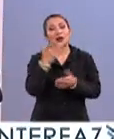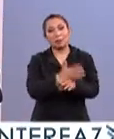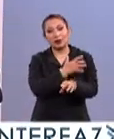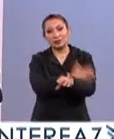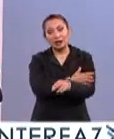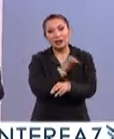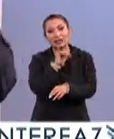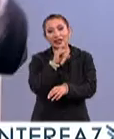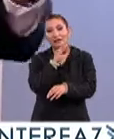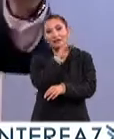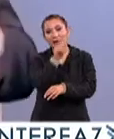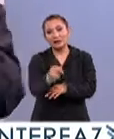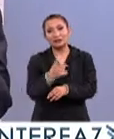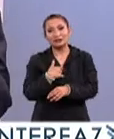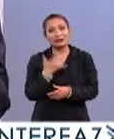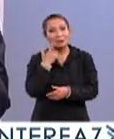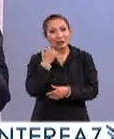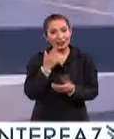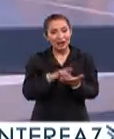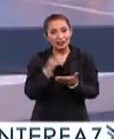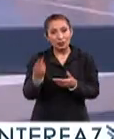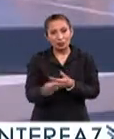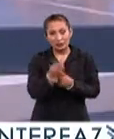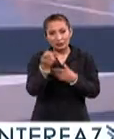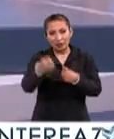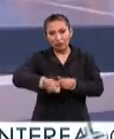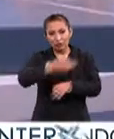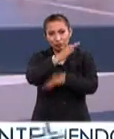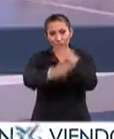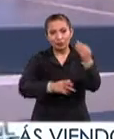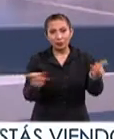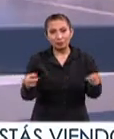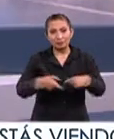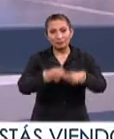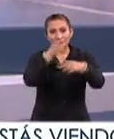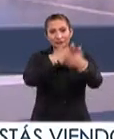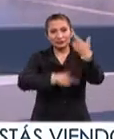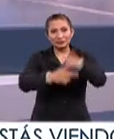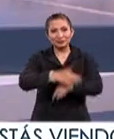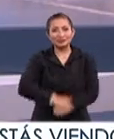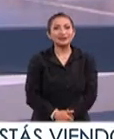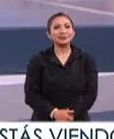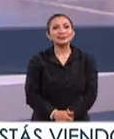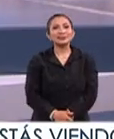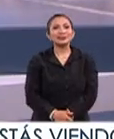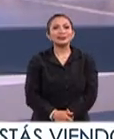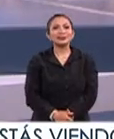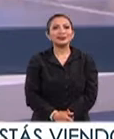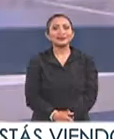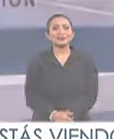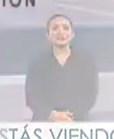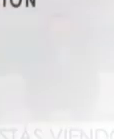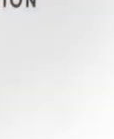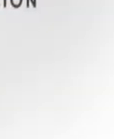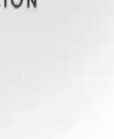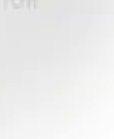habernos acompañado en Interfaz. Eres muy gentil. Muchas gracias a ustedes y un saludo para todos. Una pausa y volvemos.